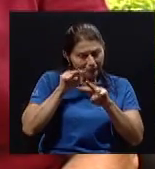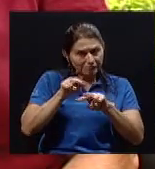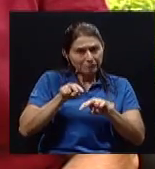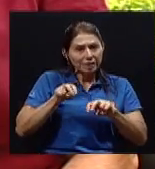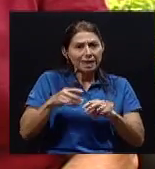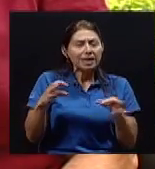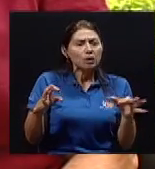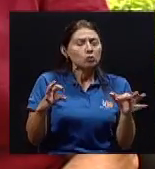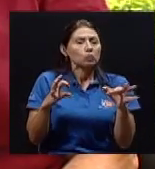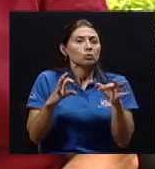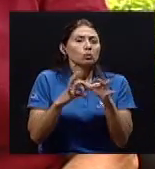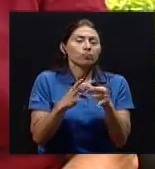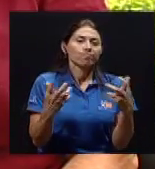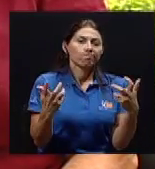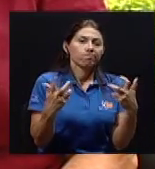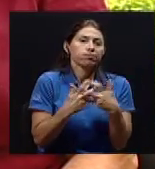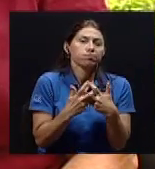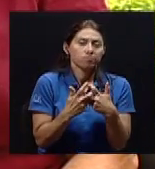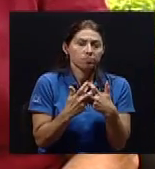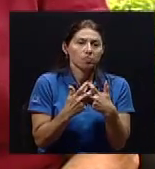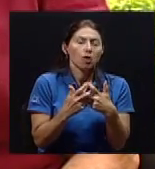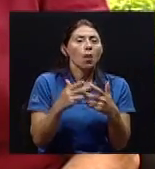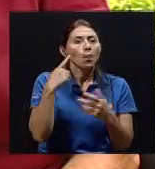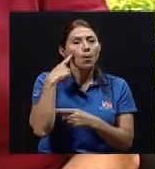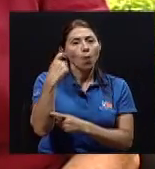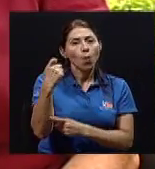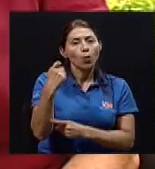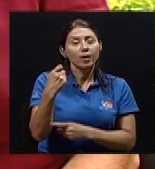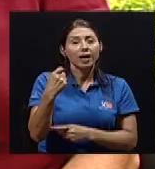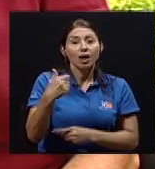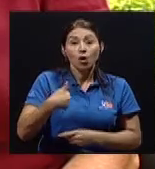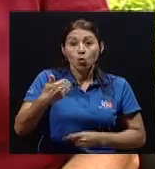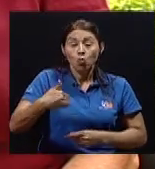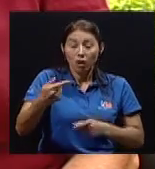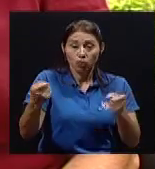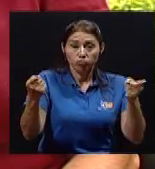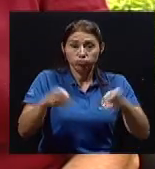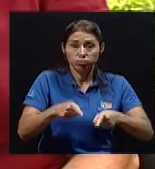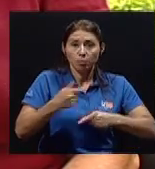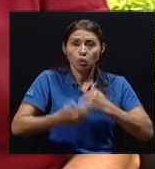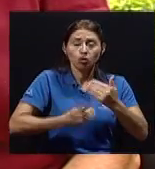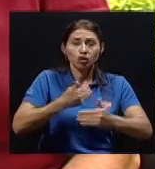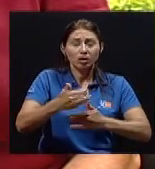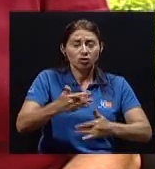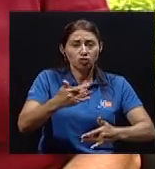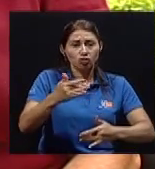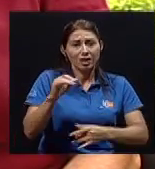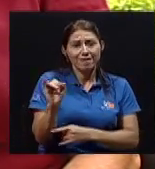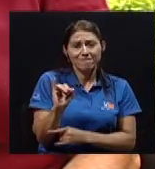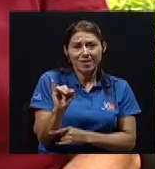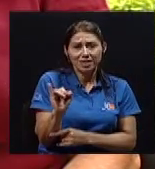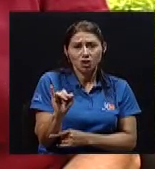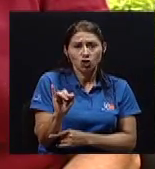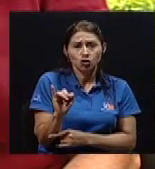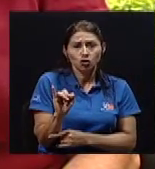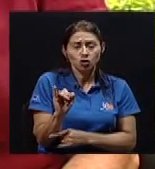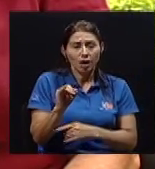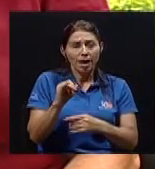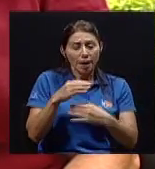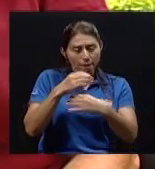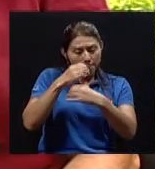quizás es el área de la salud con la que más relación tiene, porque cuando hay procesos infecciosos, la microbiología